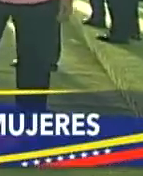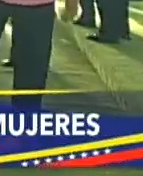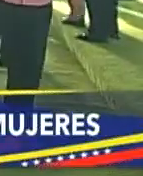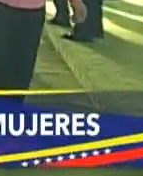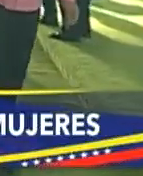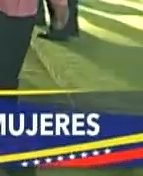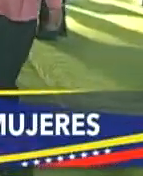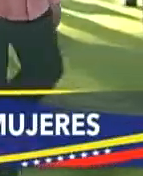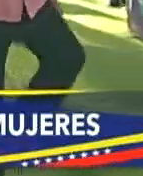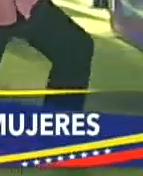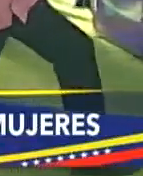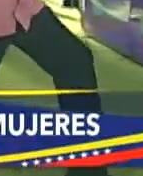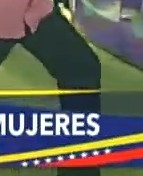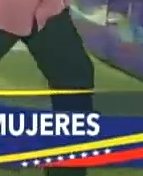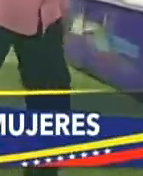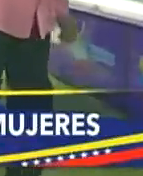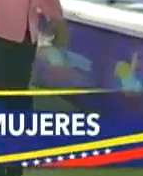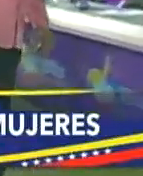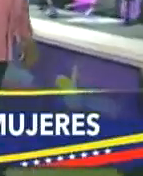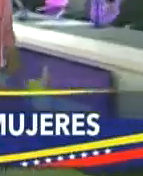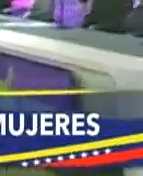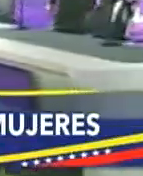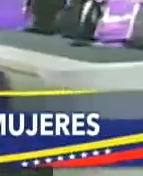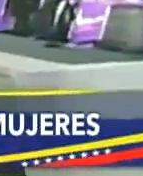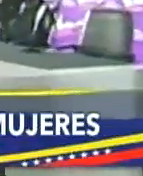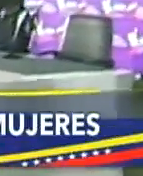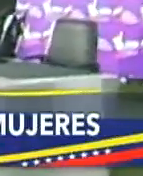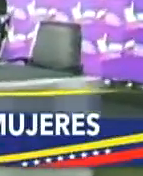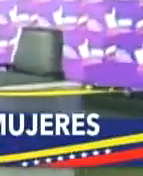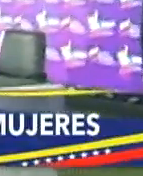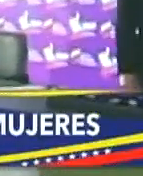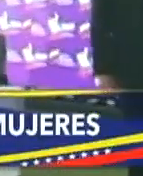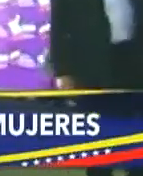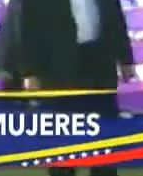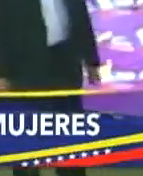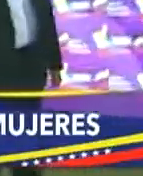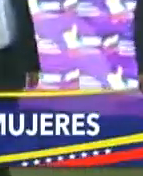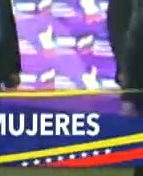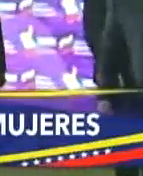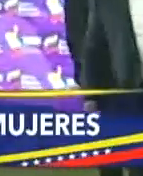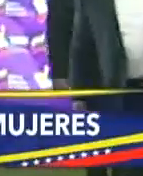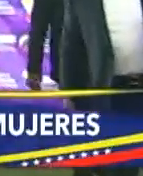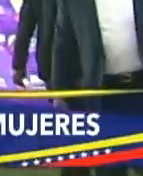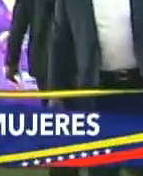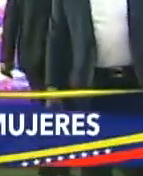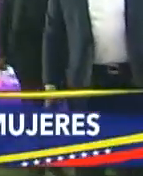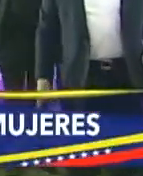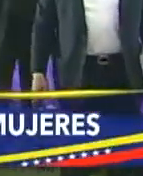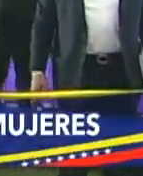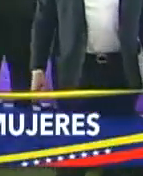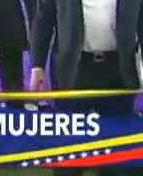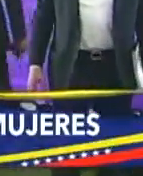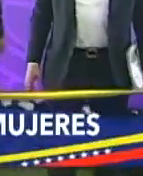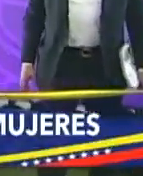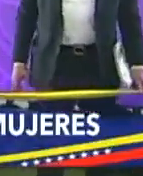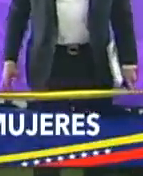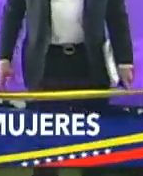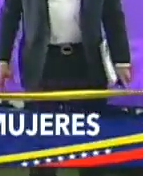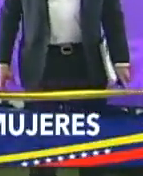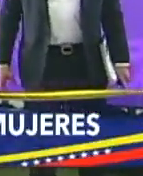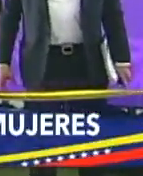integral que durante estas dos últimas décadas se ha venido consolidando a través de las diferentes políticas públicas que se